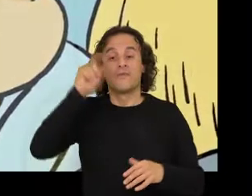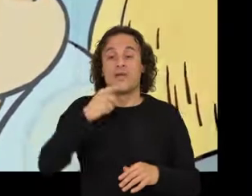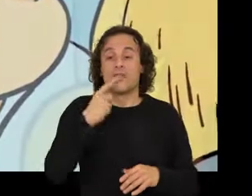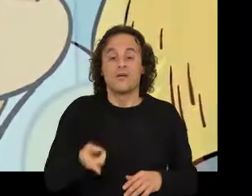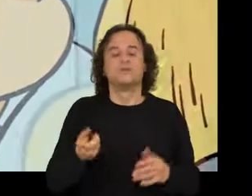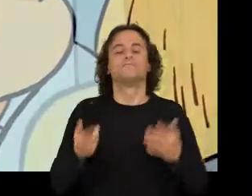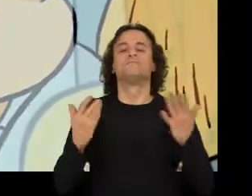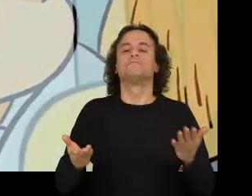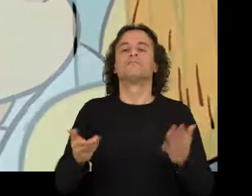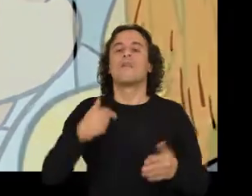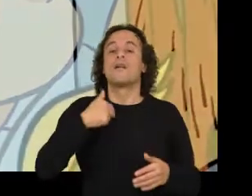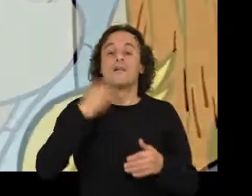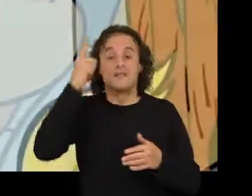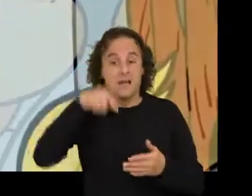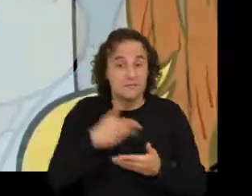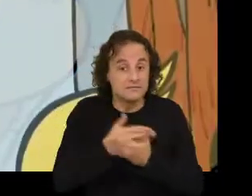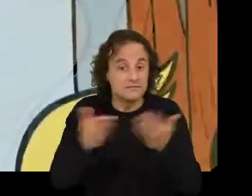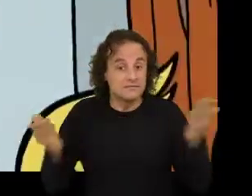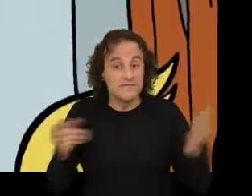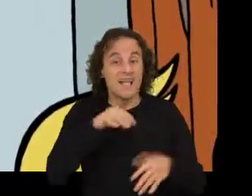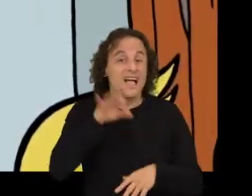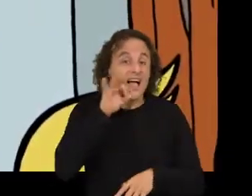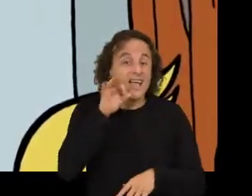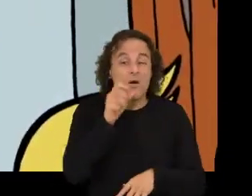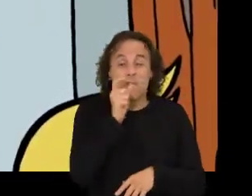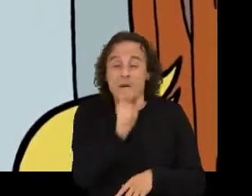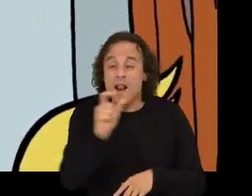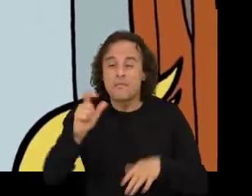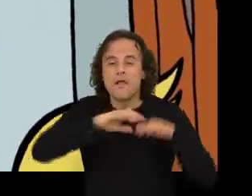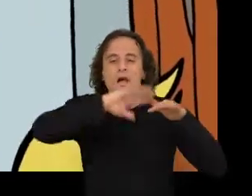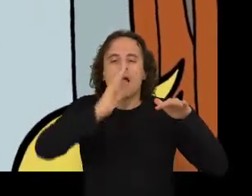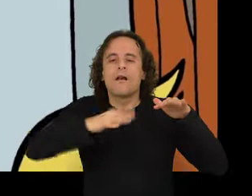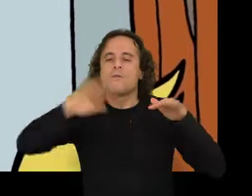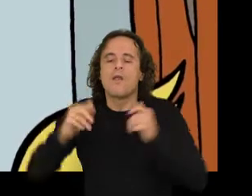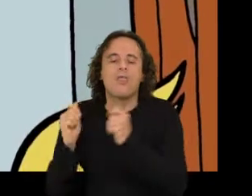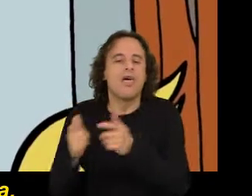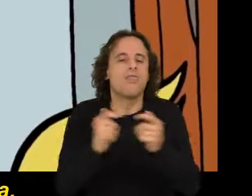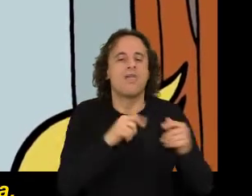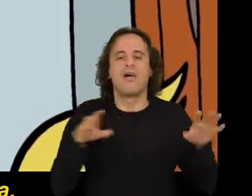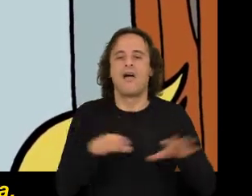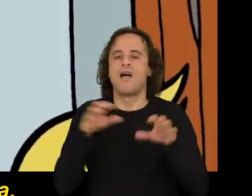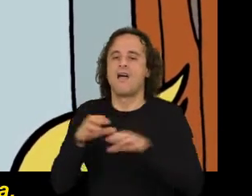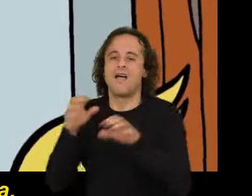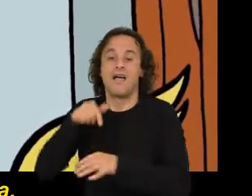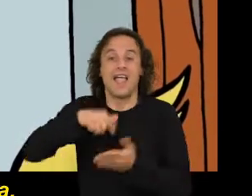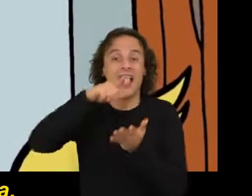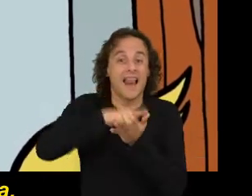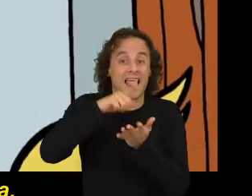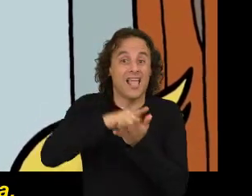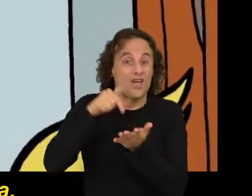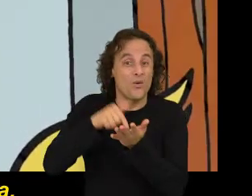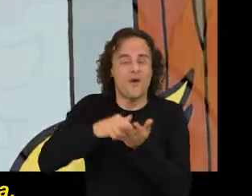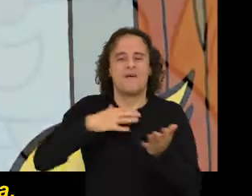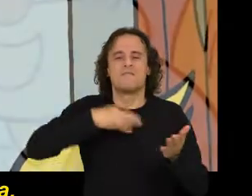Sabed, niños, que el gallego, cuyas armoniosas palabras excitan vuestra risa, es una lengua en la que